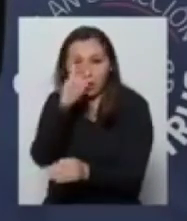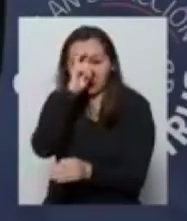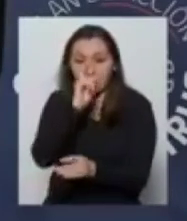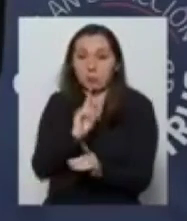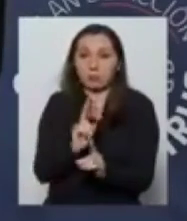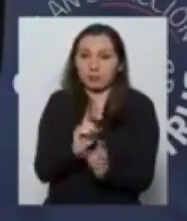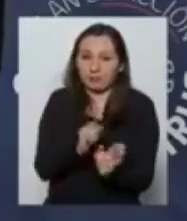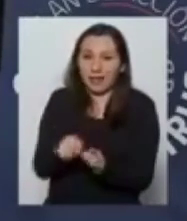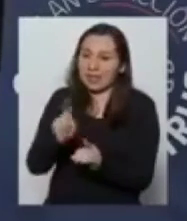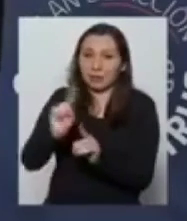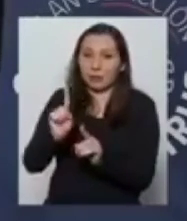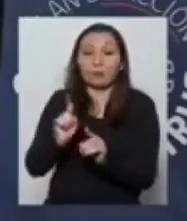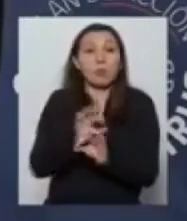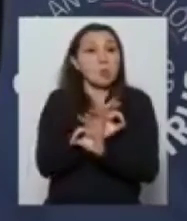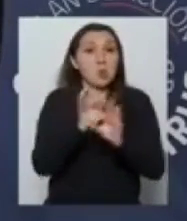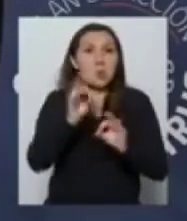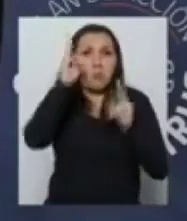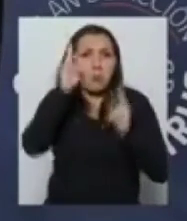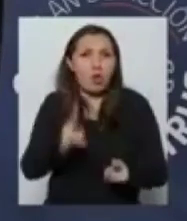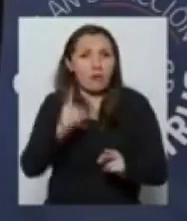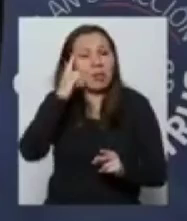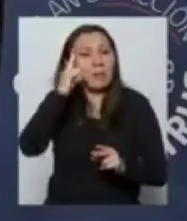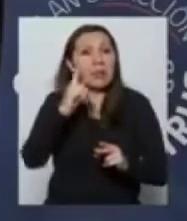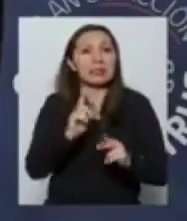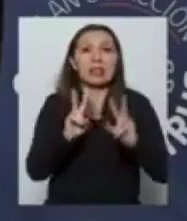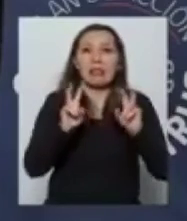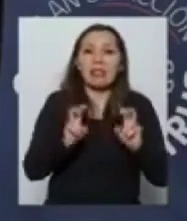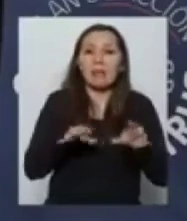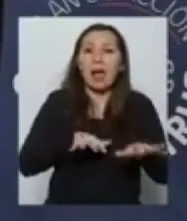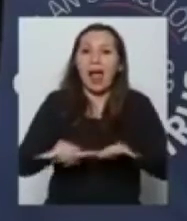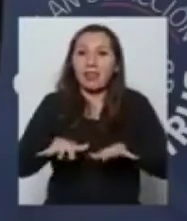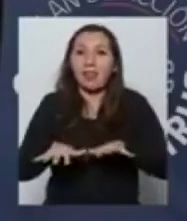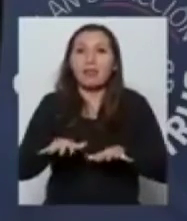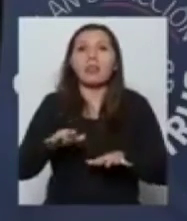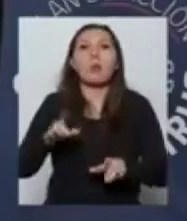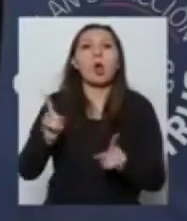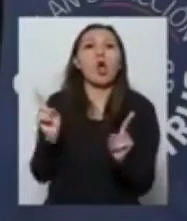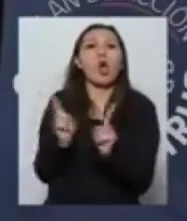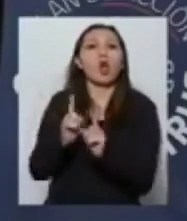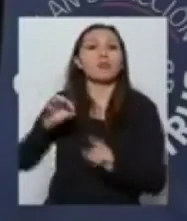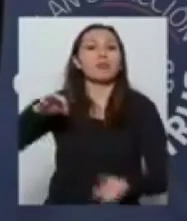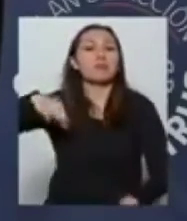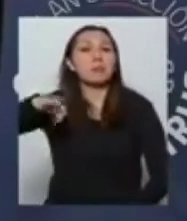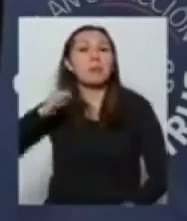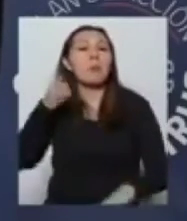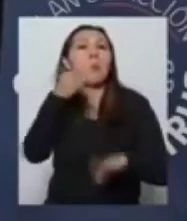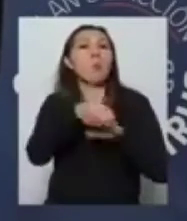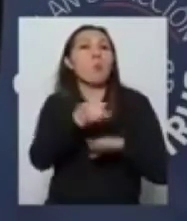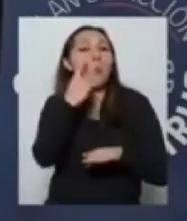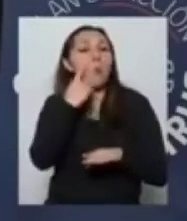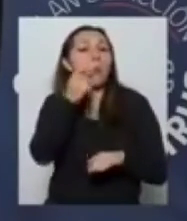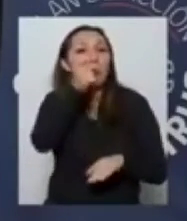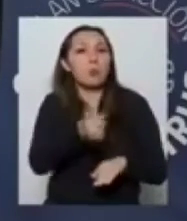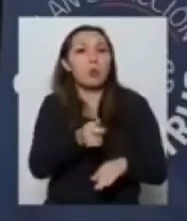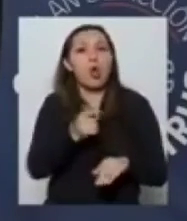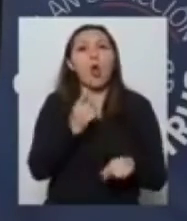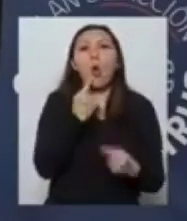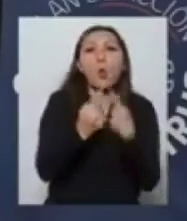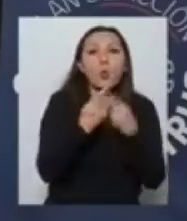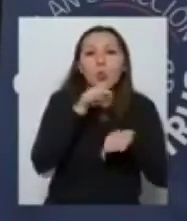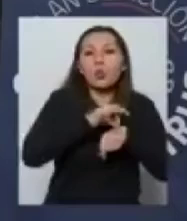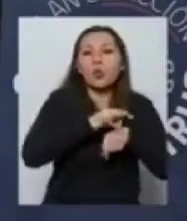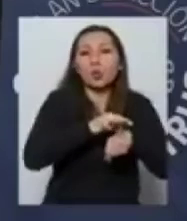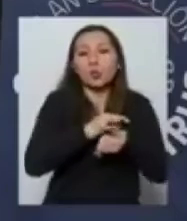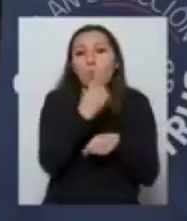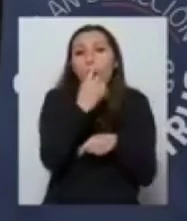ninguna limitación, prohibición para la actividad ambulatoria de consulta. Y aquí